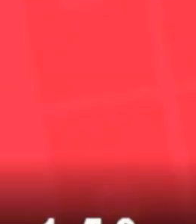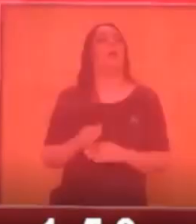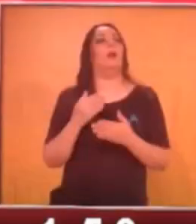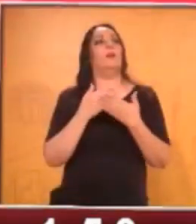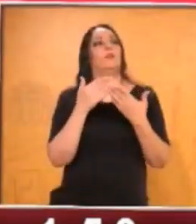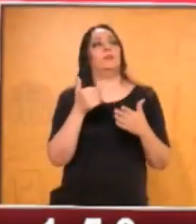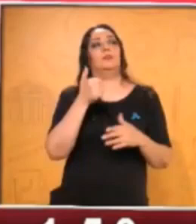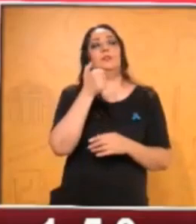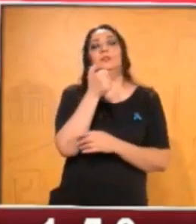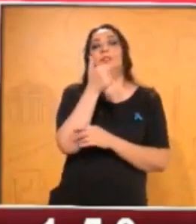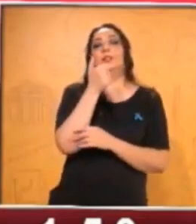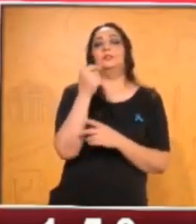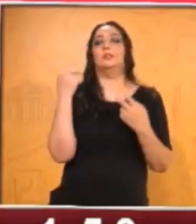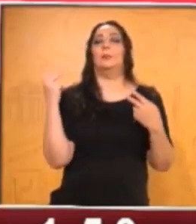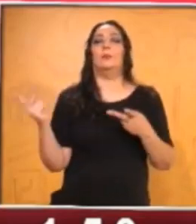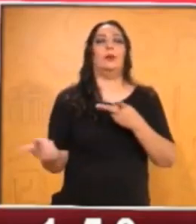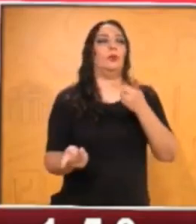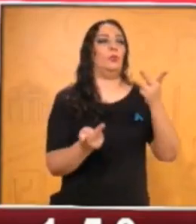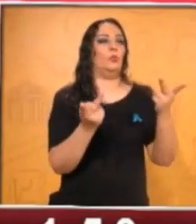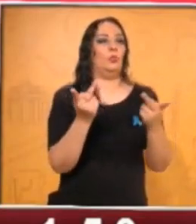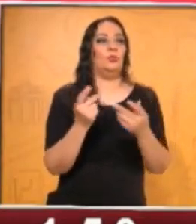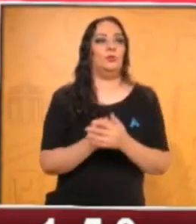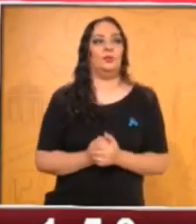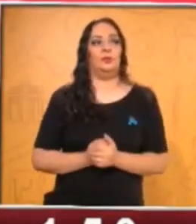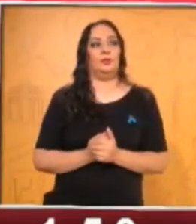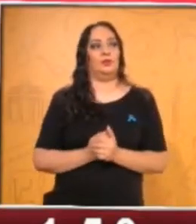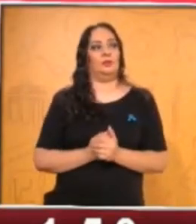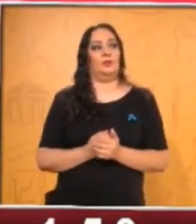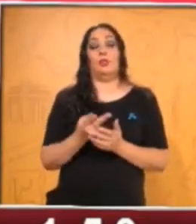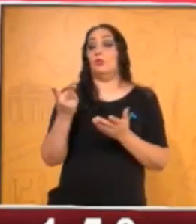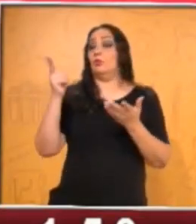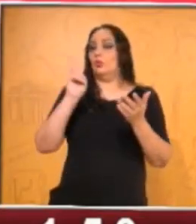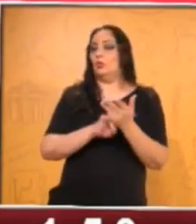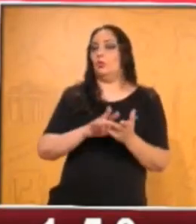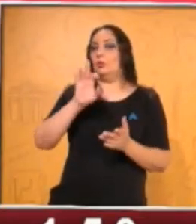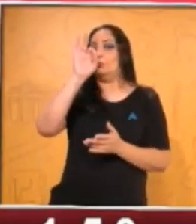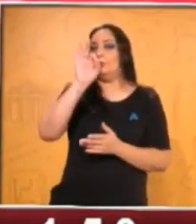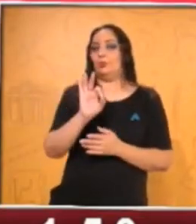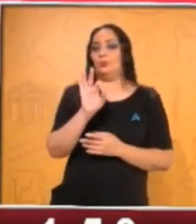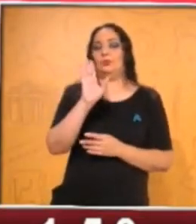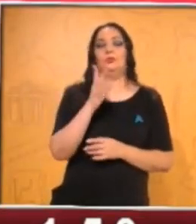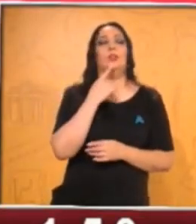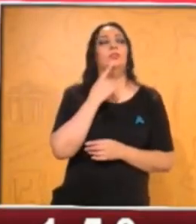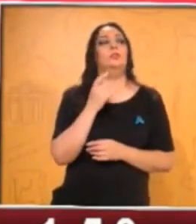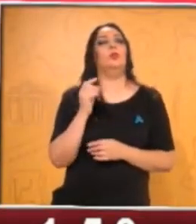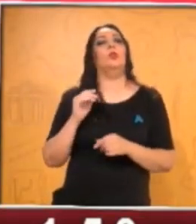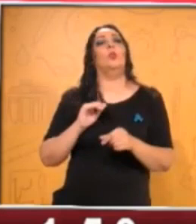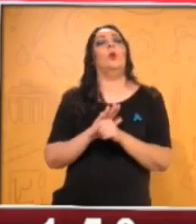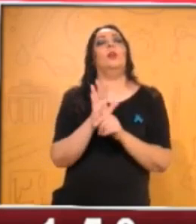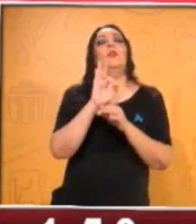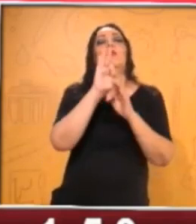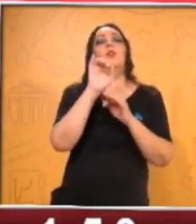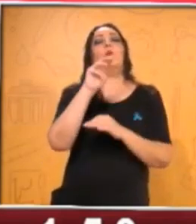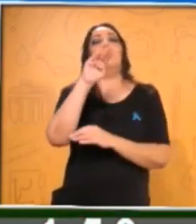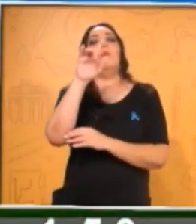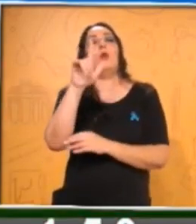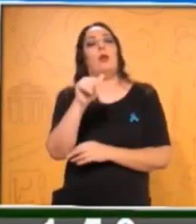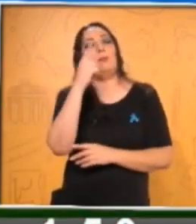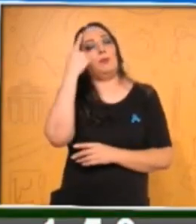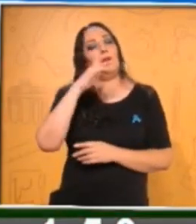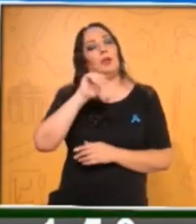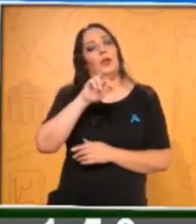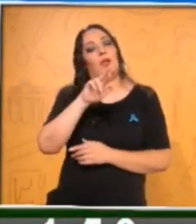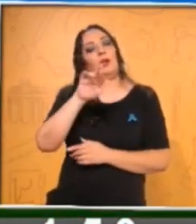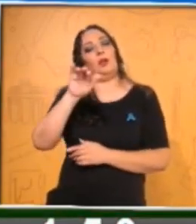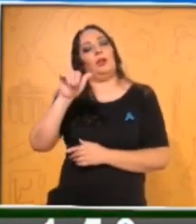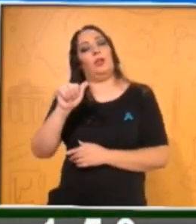la sexta pregunta, maestra Paulina. La última. Puntos al doble. Puntos al doble. Pregunta dice, ¿cuál es la fórmula para calcular el área